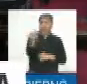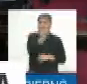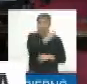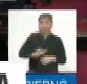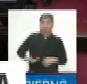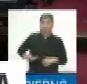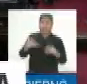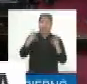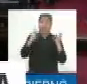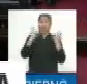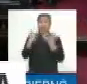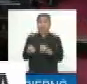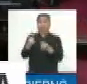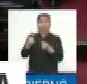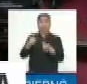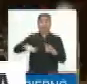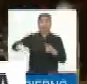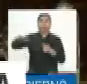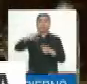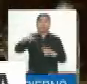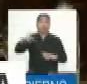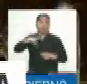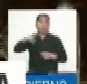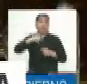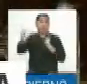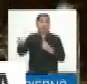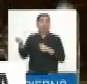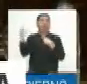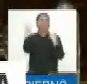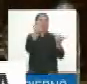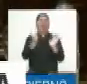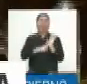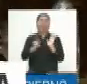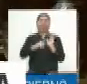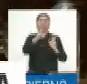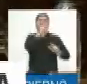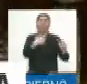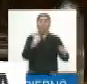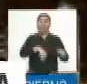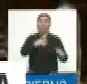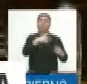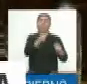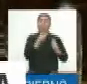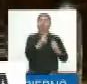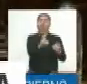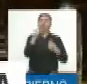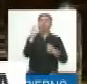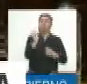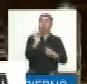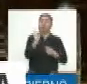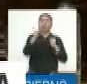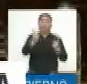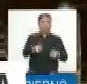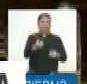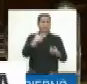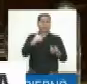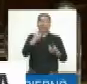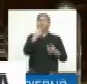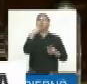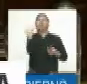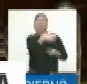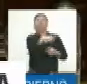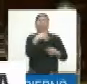Claro, no están si funcionando. acá está complicado, José Luis, es para abrir presupuesto y Hacienda, en Imagínate el Senado están todas las condiciones